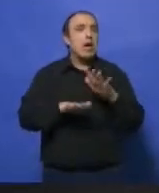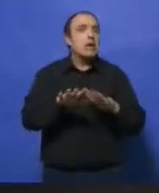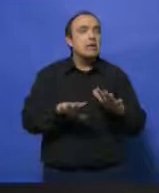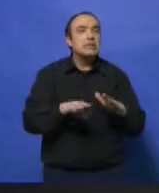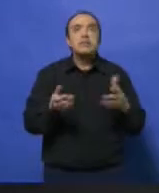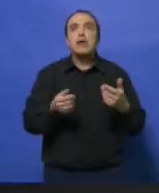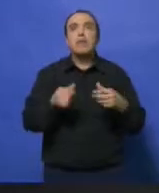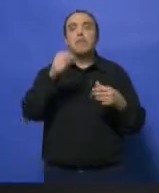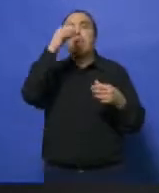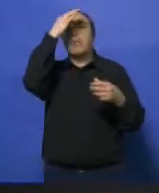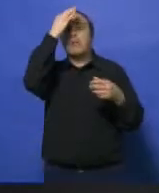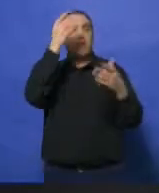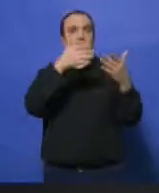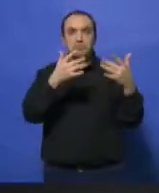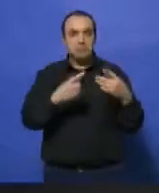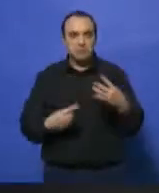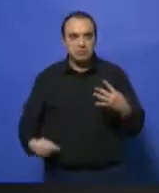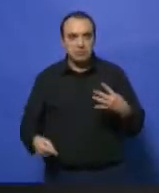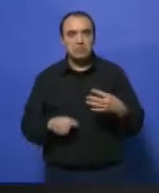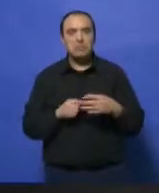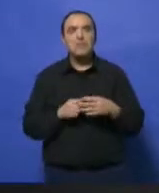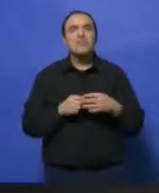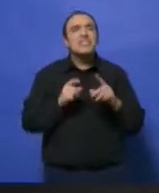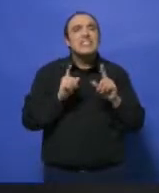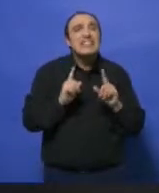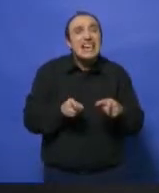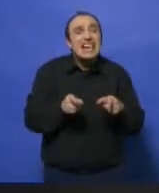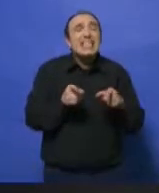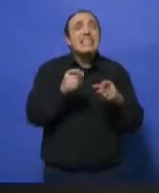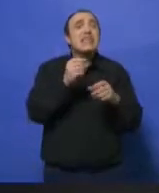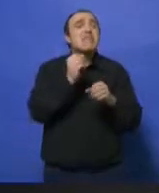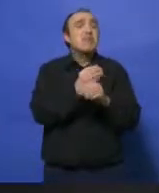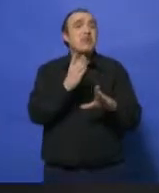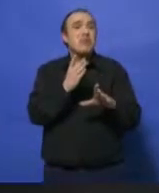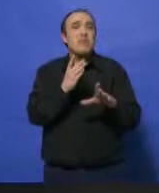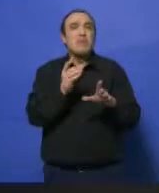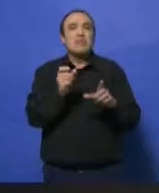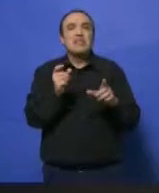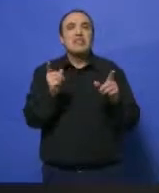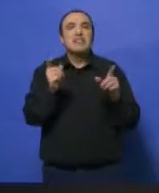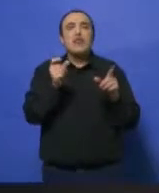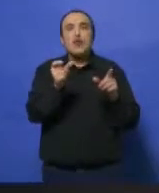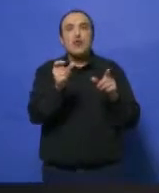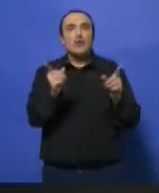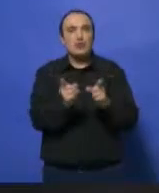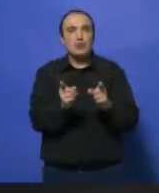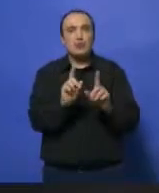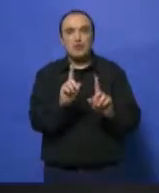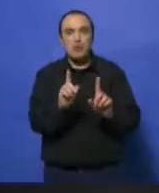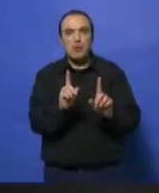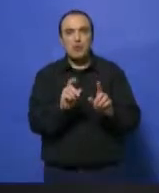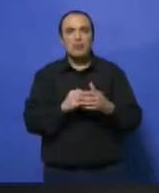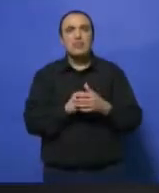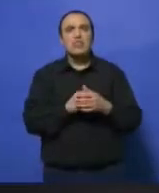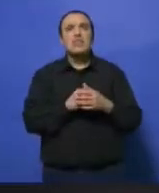escenarios donde se va a estar rodando este cortometraje en particular, que no es el único que sale de la Universidad Nacional de Villa María, sino que también, y hablando